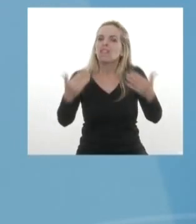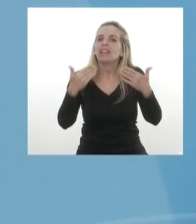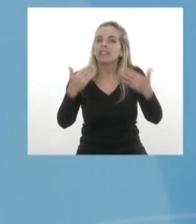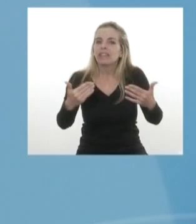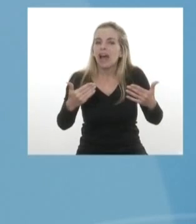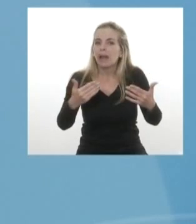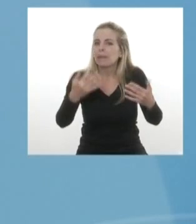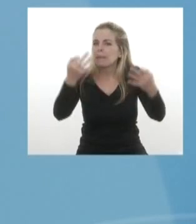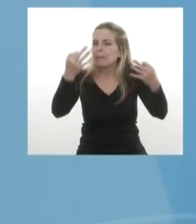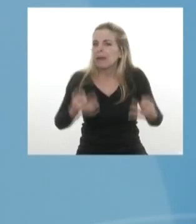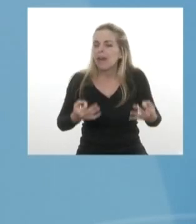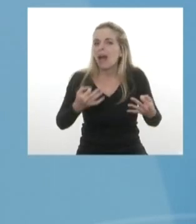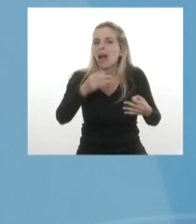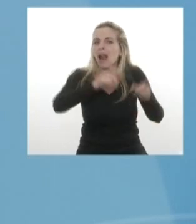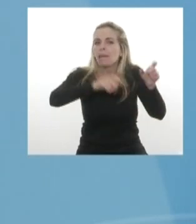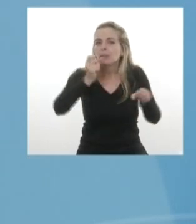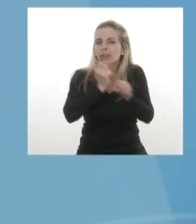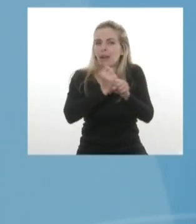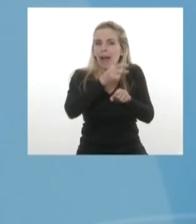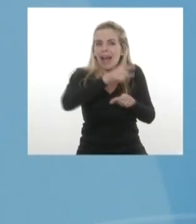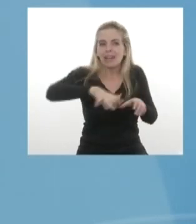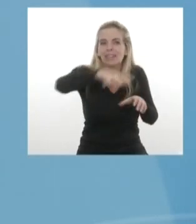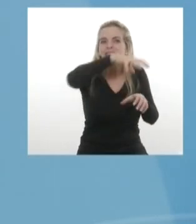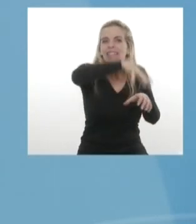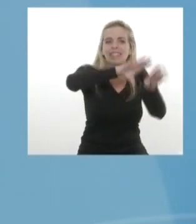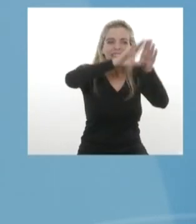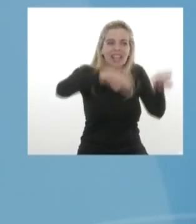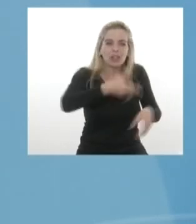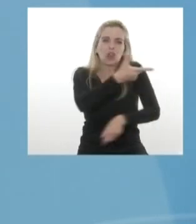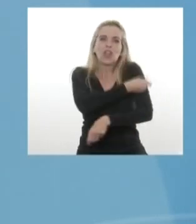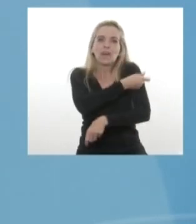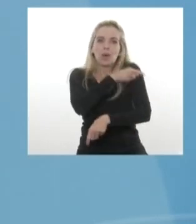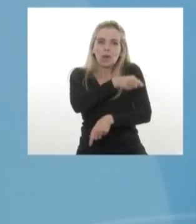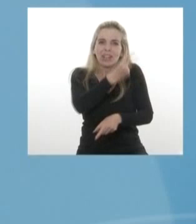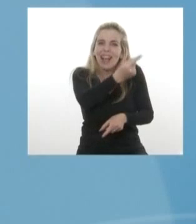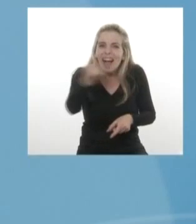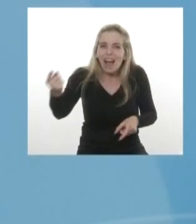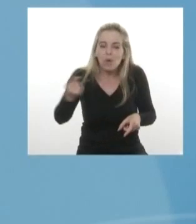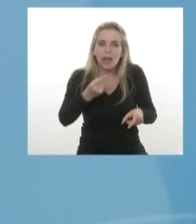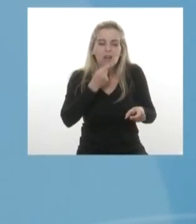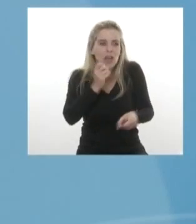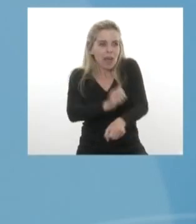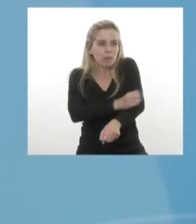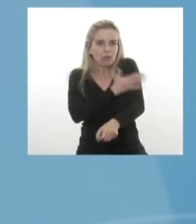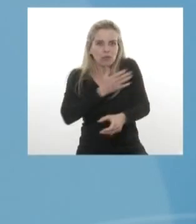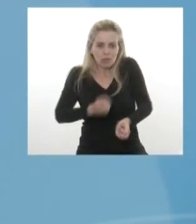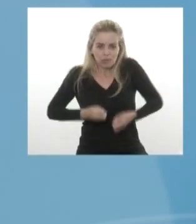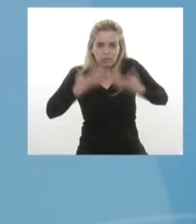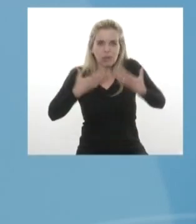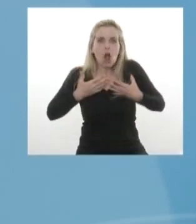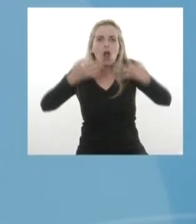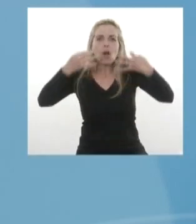el esfuerzo de cada vacunador y de cada vacunadora, que con emoción y compromiso